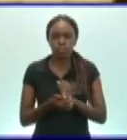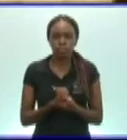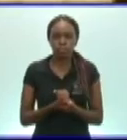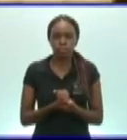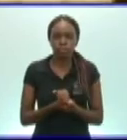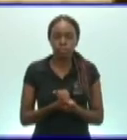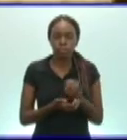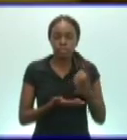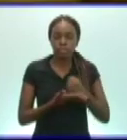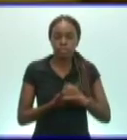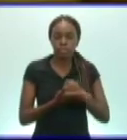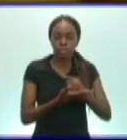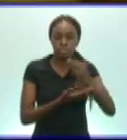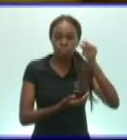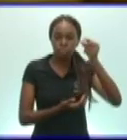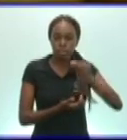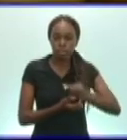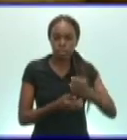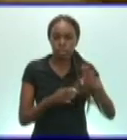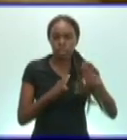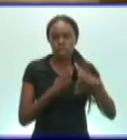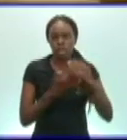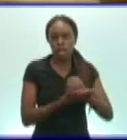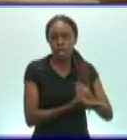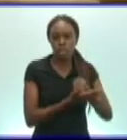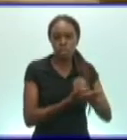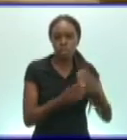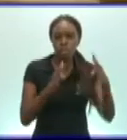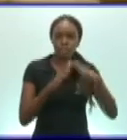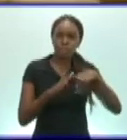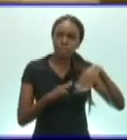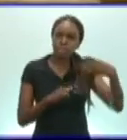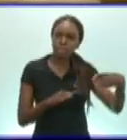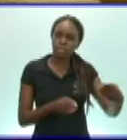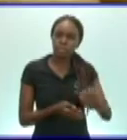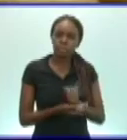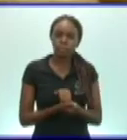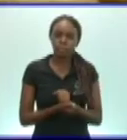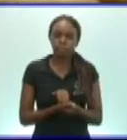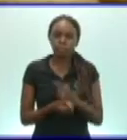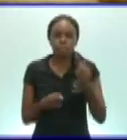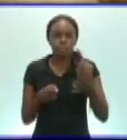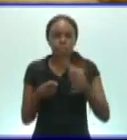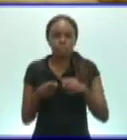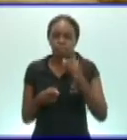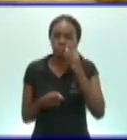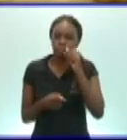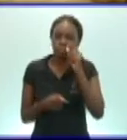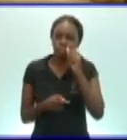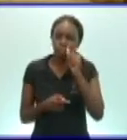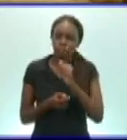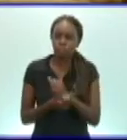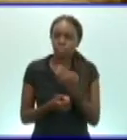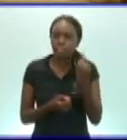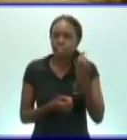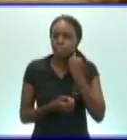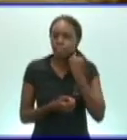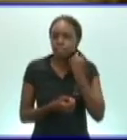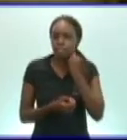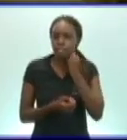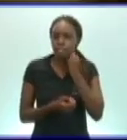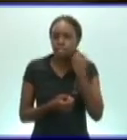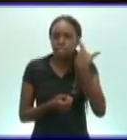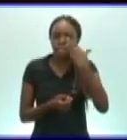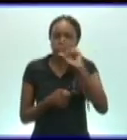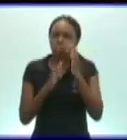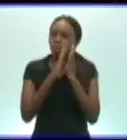a colaborar con unos vecinos en la construcción de un rancho y al prefecto Lacret, atacado por la fiebre, a que se fuera a